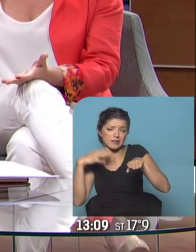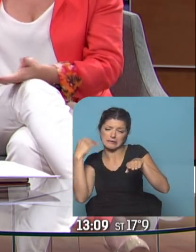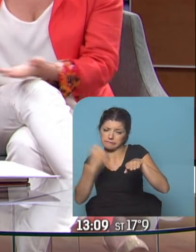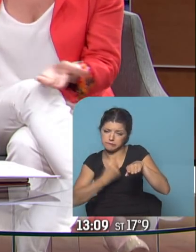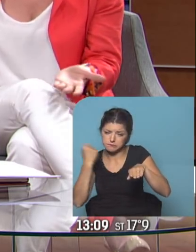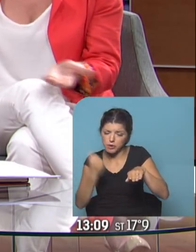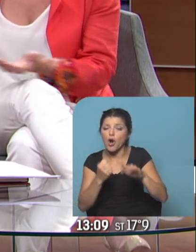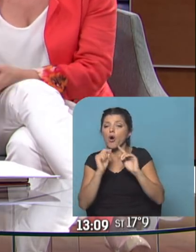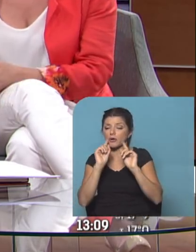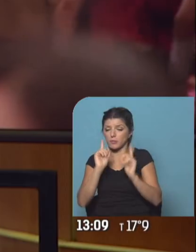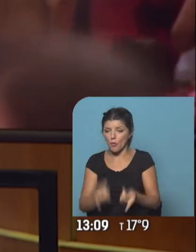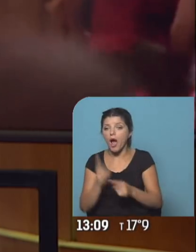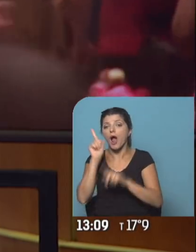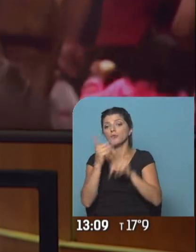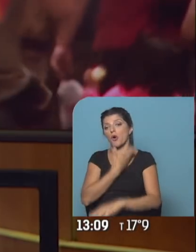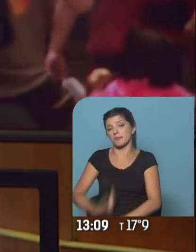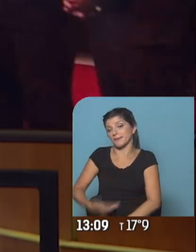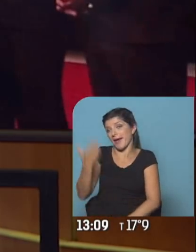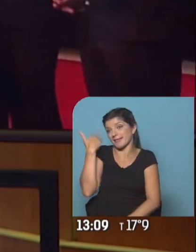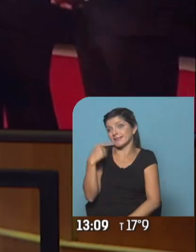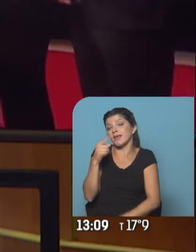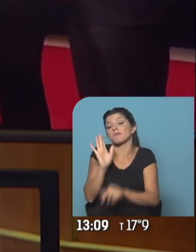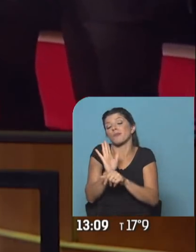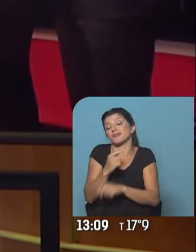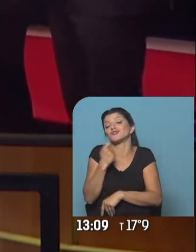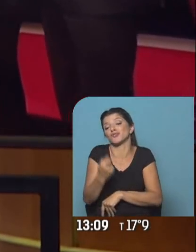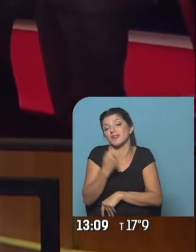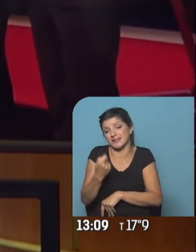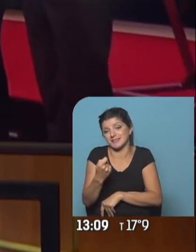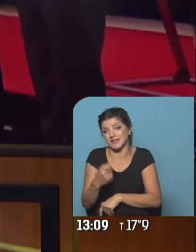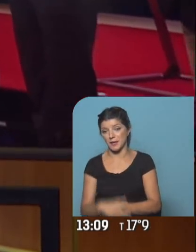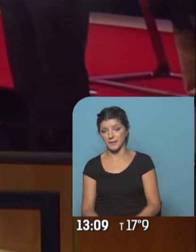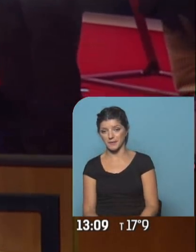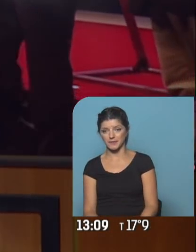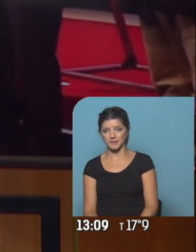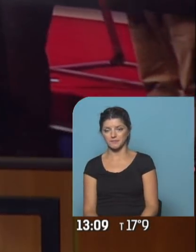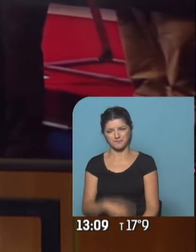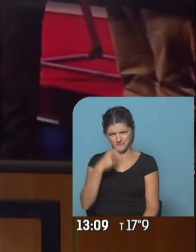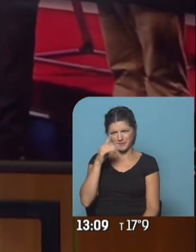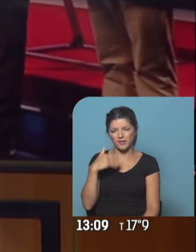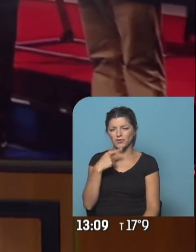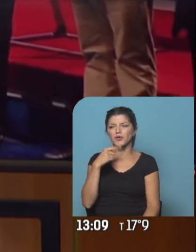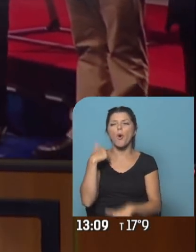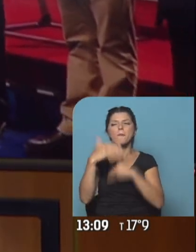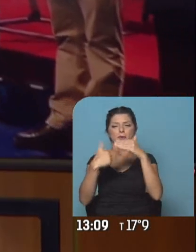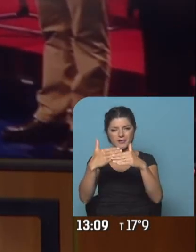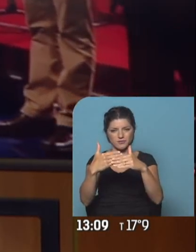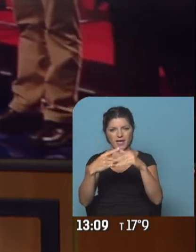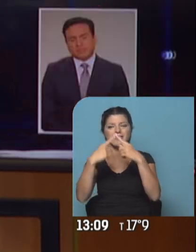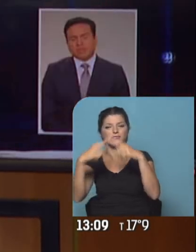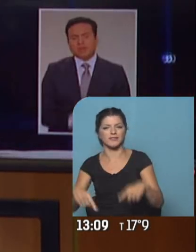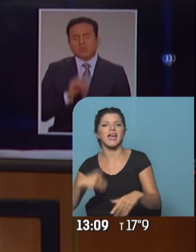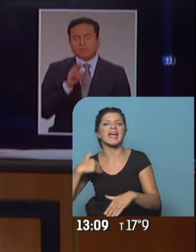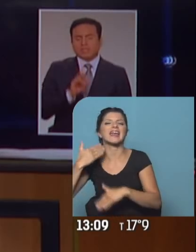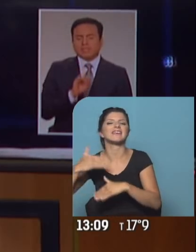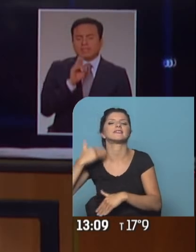hubo gobiernos llamados socialistas. Quería preguntarte un poquito tu reflexión sobre eso. Bueno, es interesante. Cuando yo digo progreso lo diferencio de